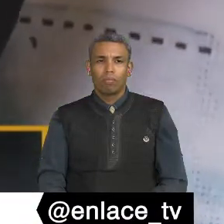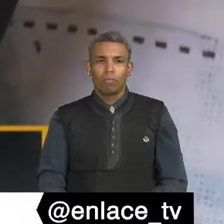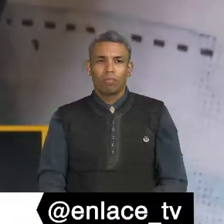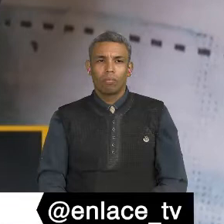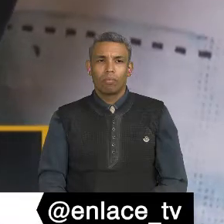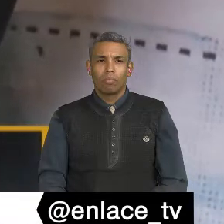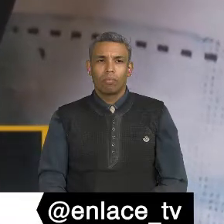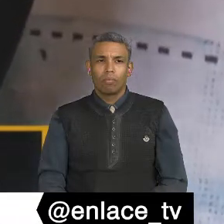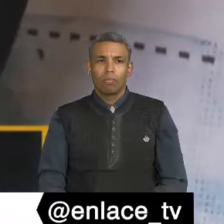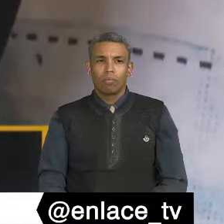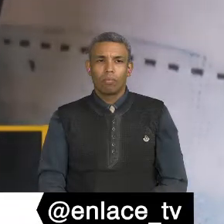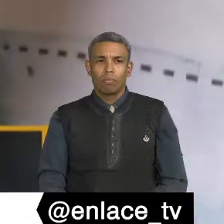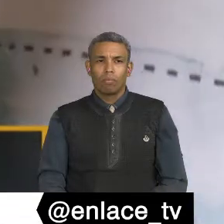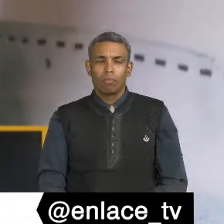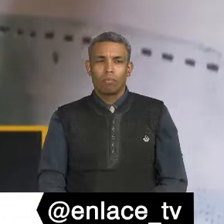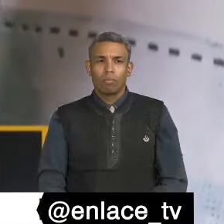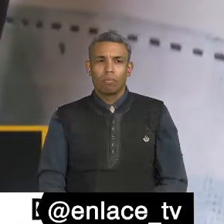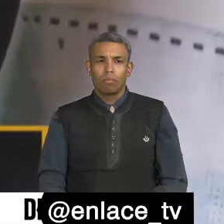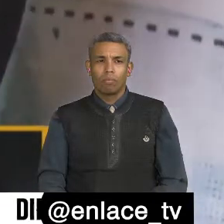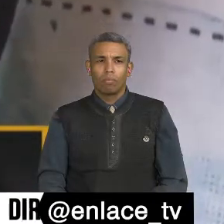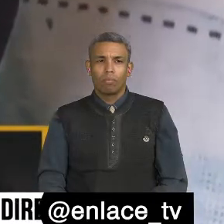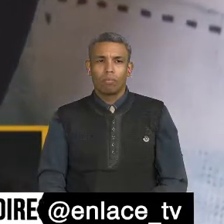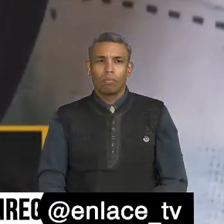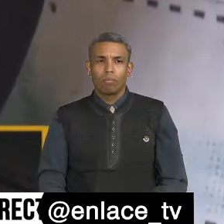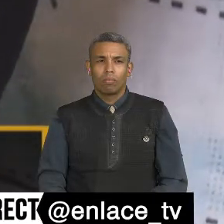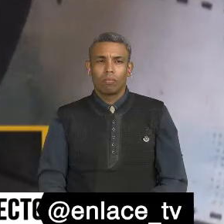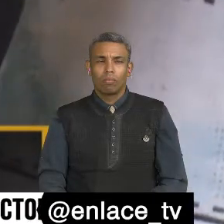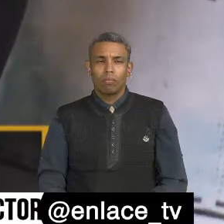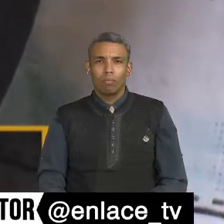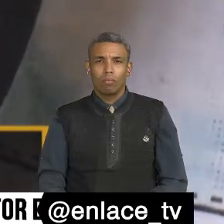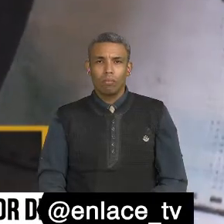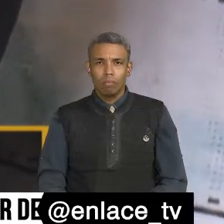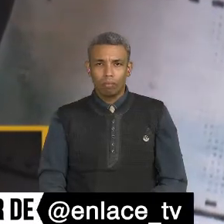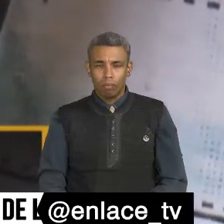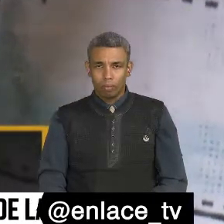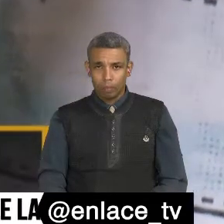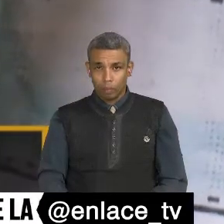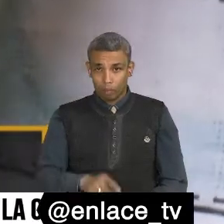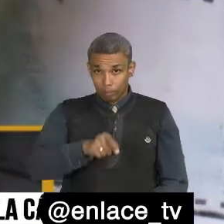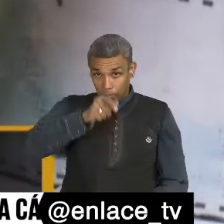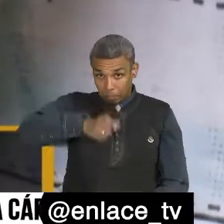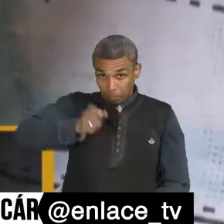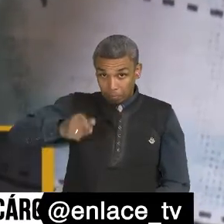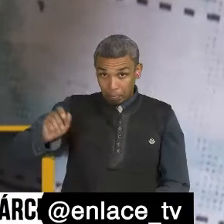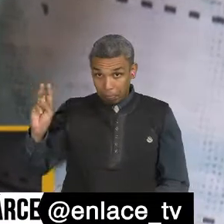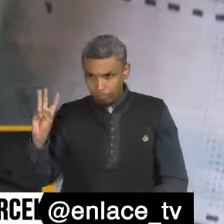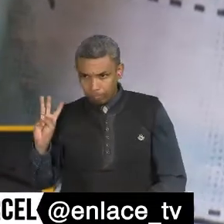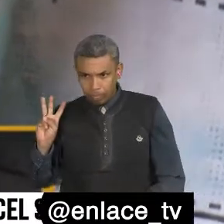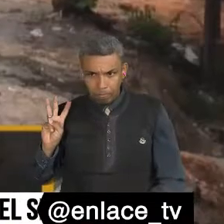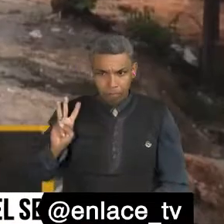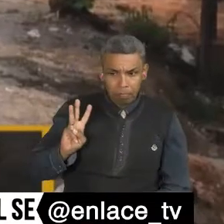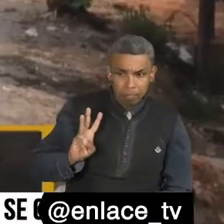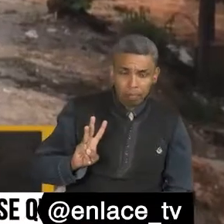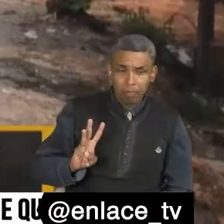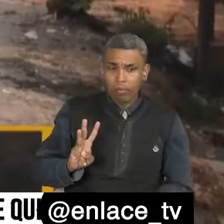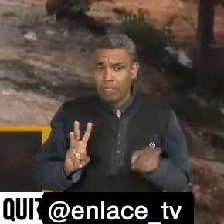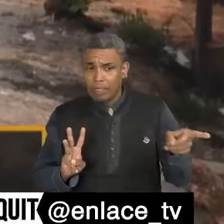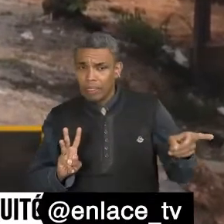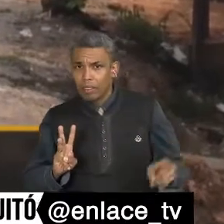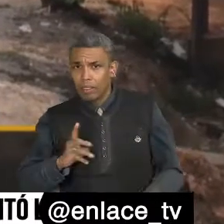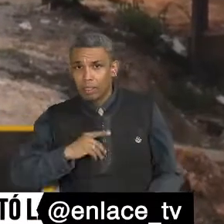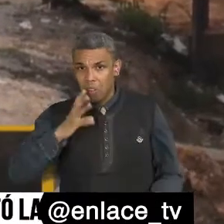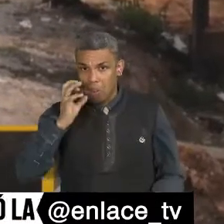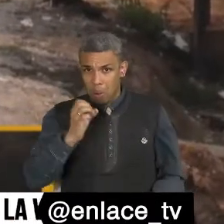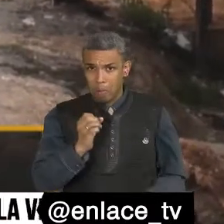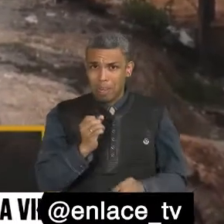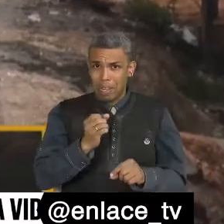Aquí unos contadores y en esos momentos llegaron tres muchachos delincuentes y le quitaron la moto y se la llevaron al cobro.